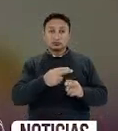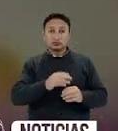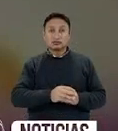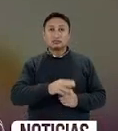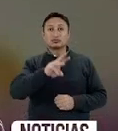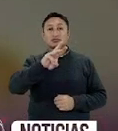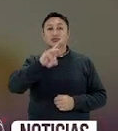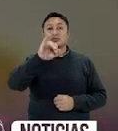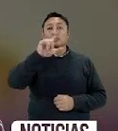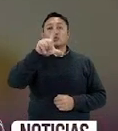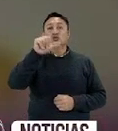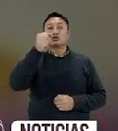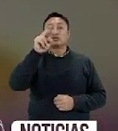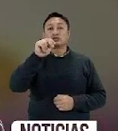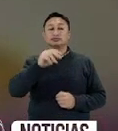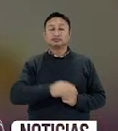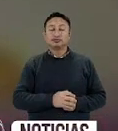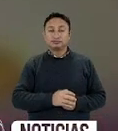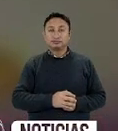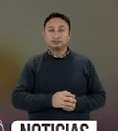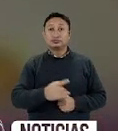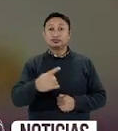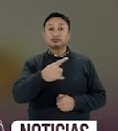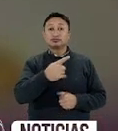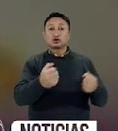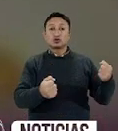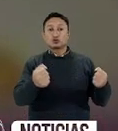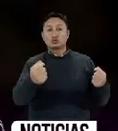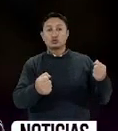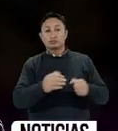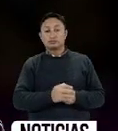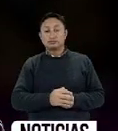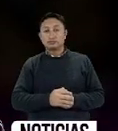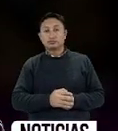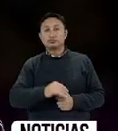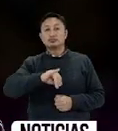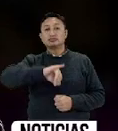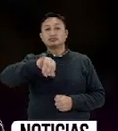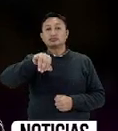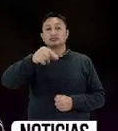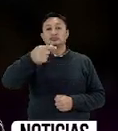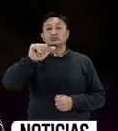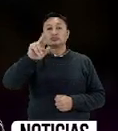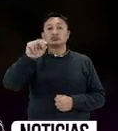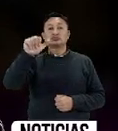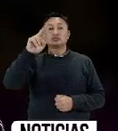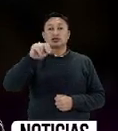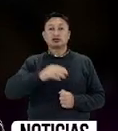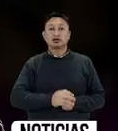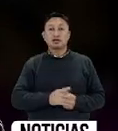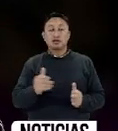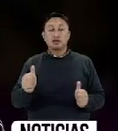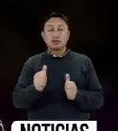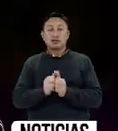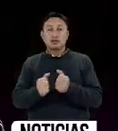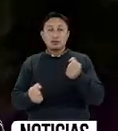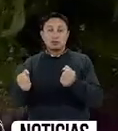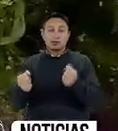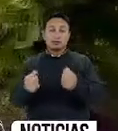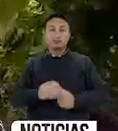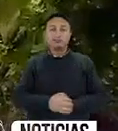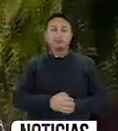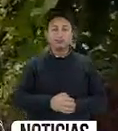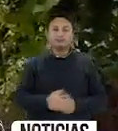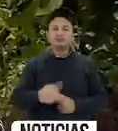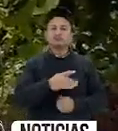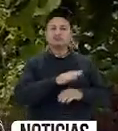Wilson Andrés Borges Andrade, quien era el piloto, y Jean Elías Ramírez Santos, el copiloto de la nave. Las